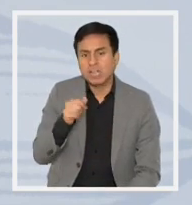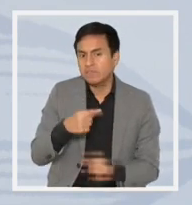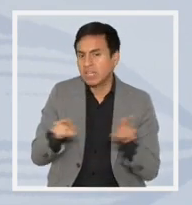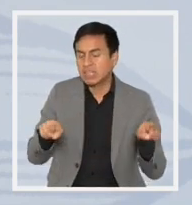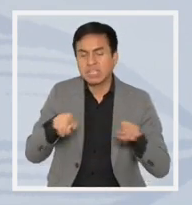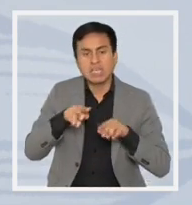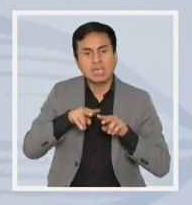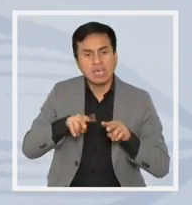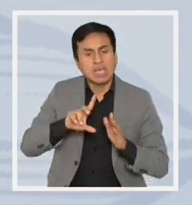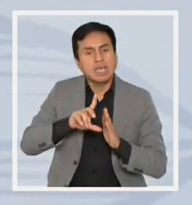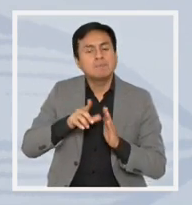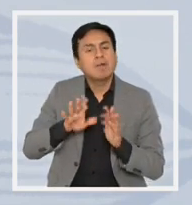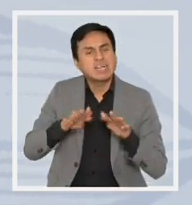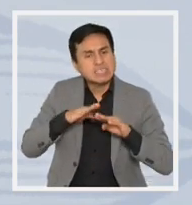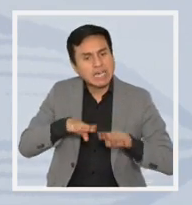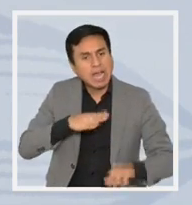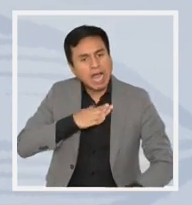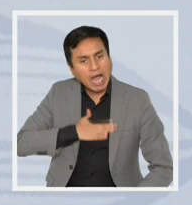calma.